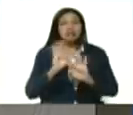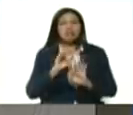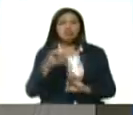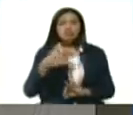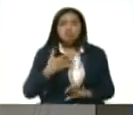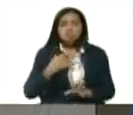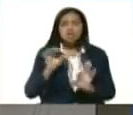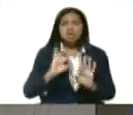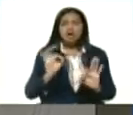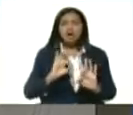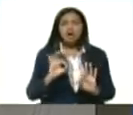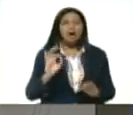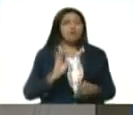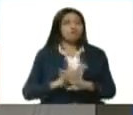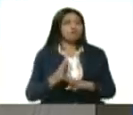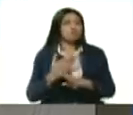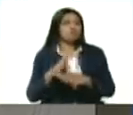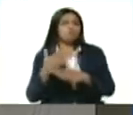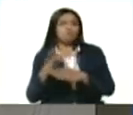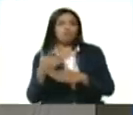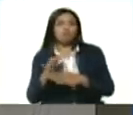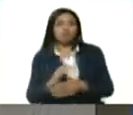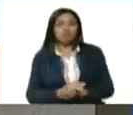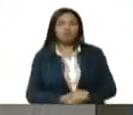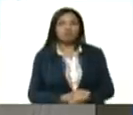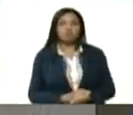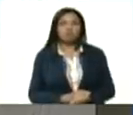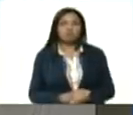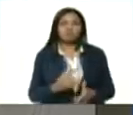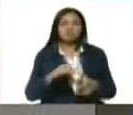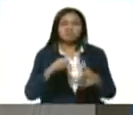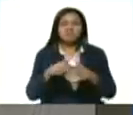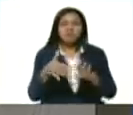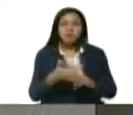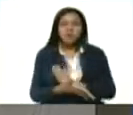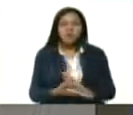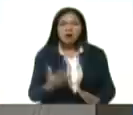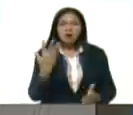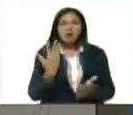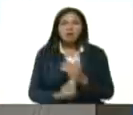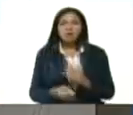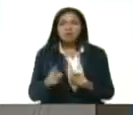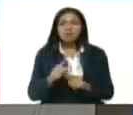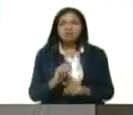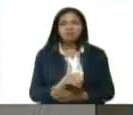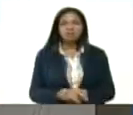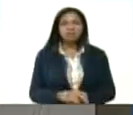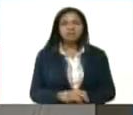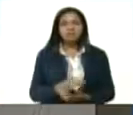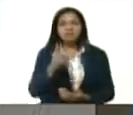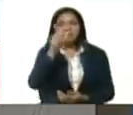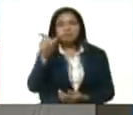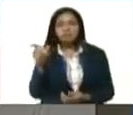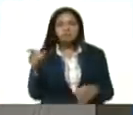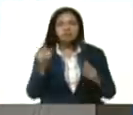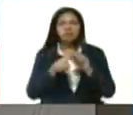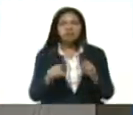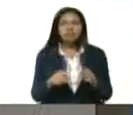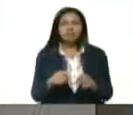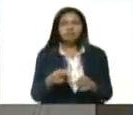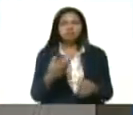esté asintomática. Y entonces se le escapan una serie, un número de pacientes,